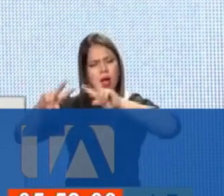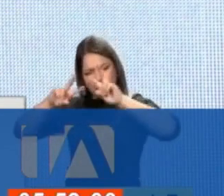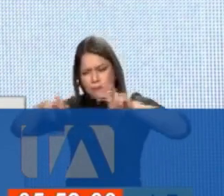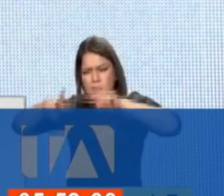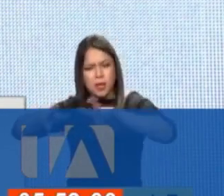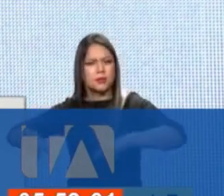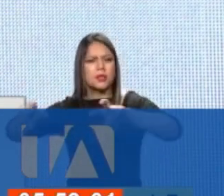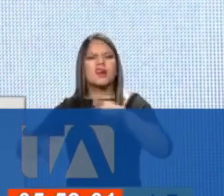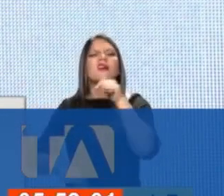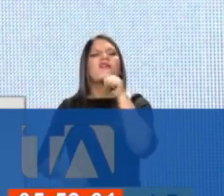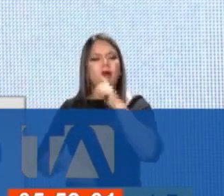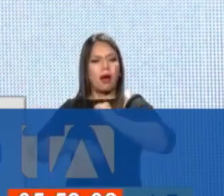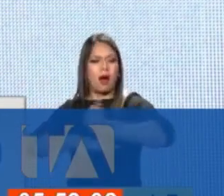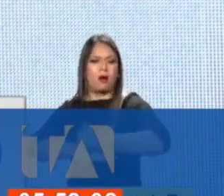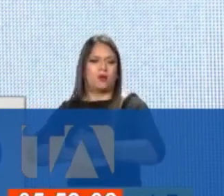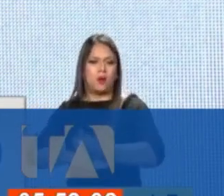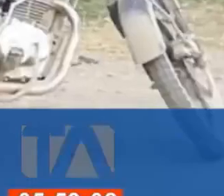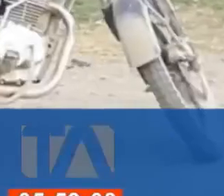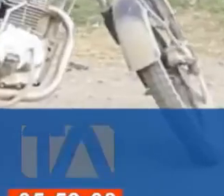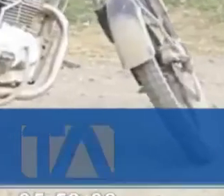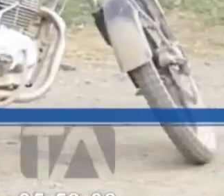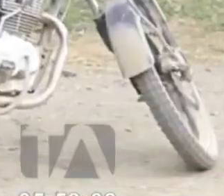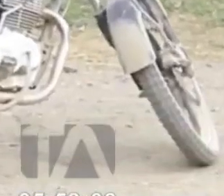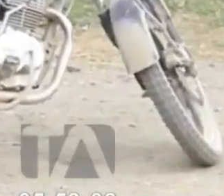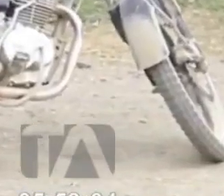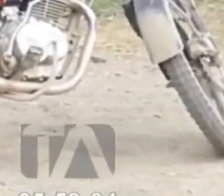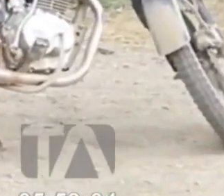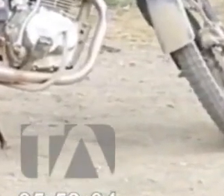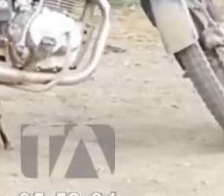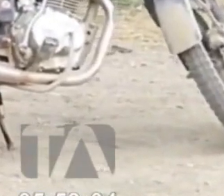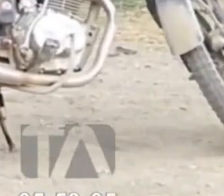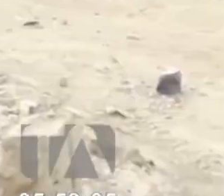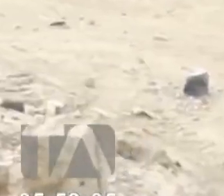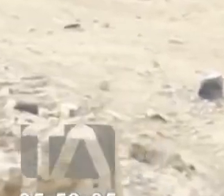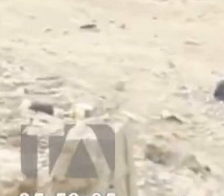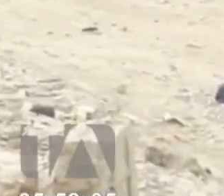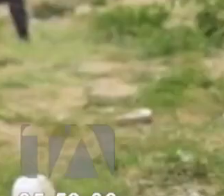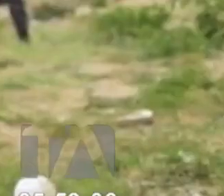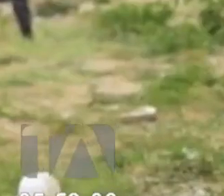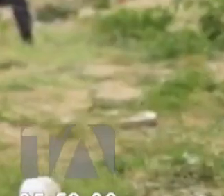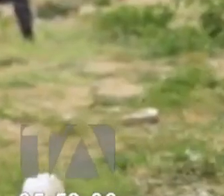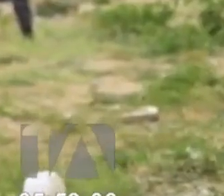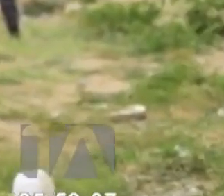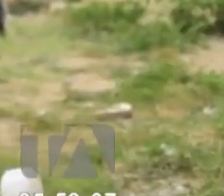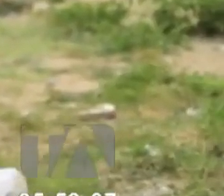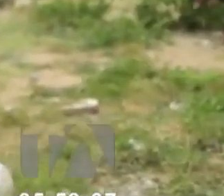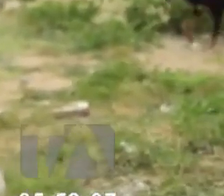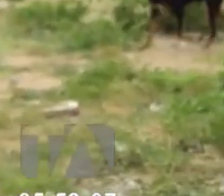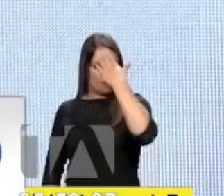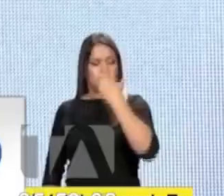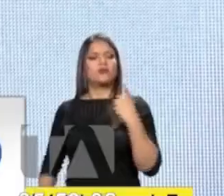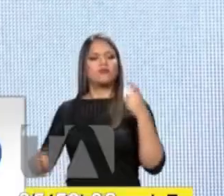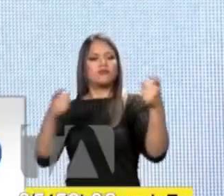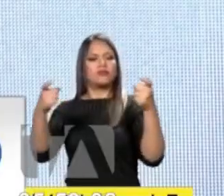Quiénes fueron los autores de ese crimen en temas de seguridad en lo que ambos coincidieron es en militarizar ciertos